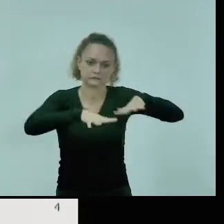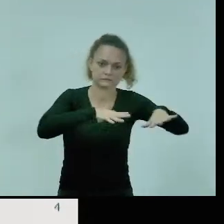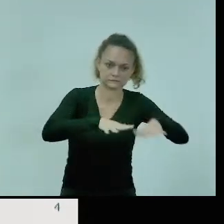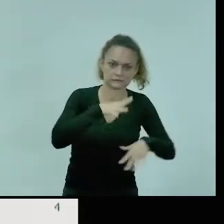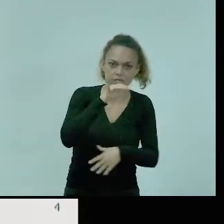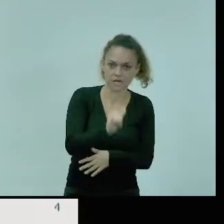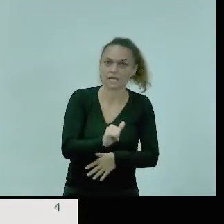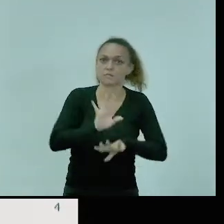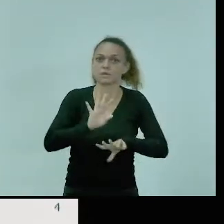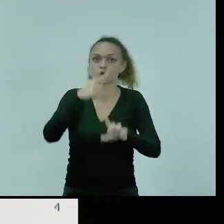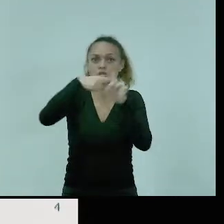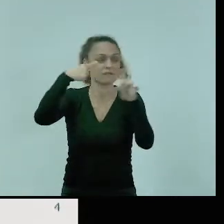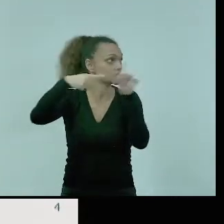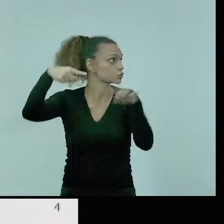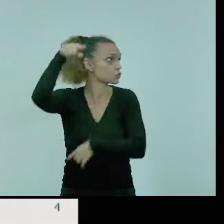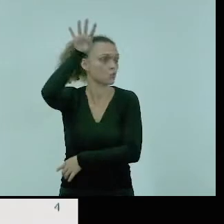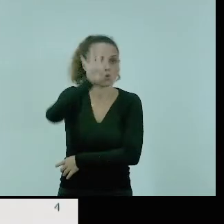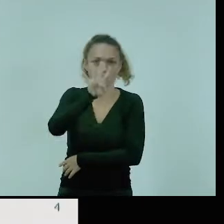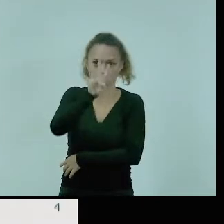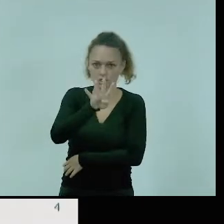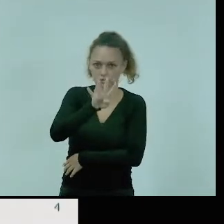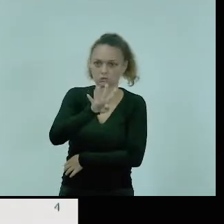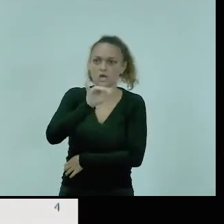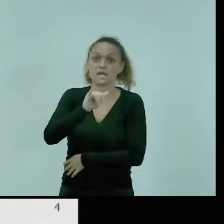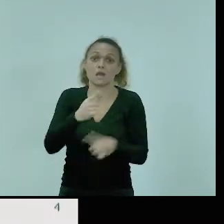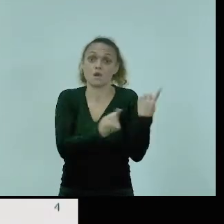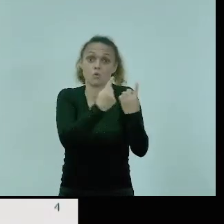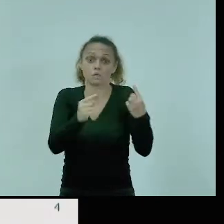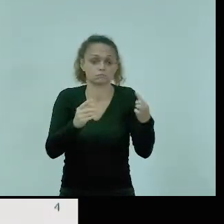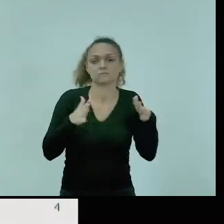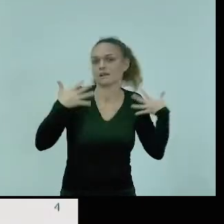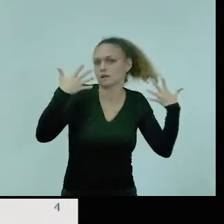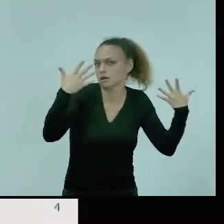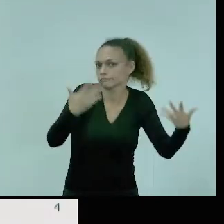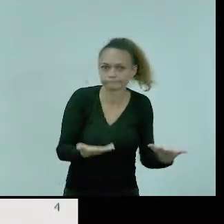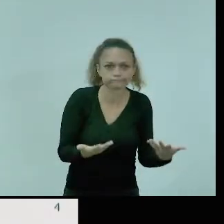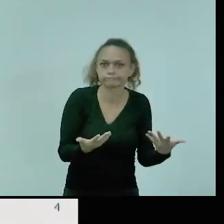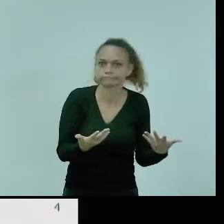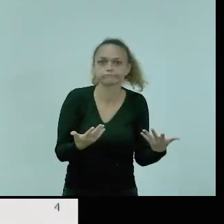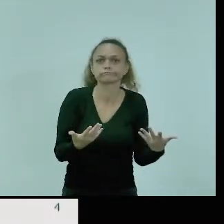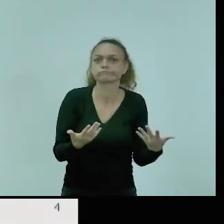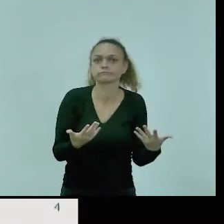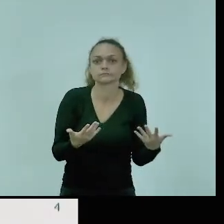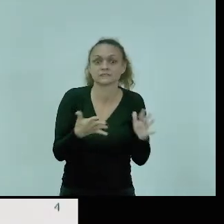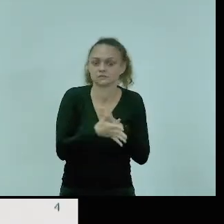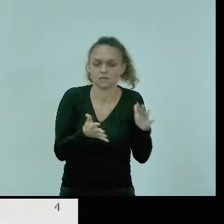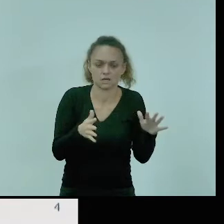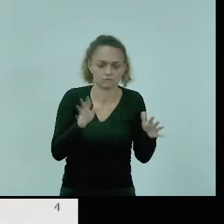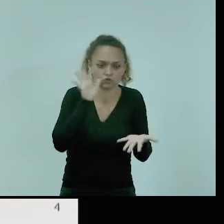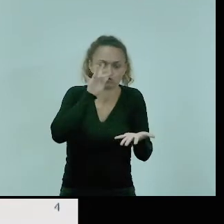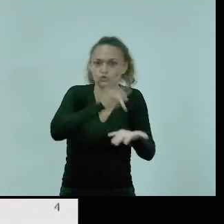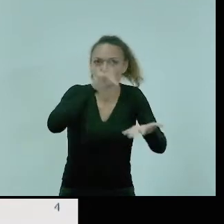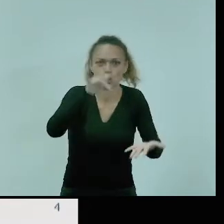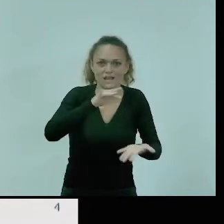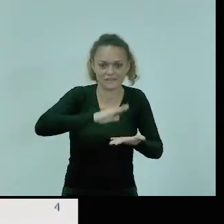en estos 4 niveles. Las tenemos algunas repentinas, que aparecen y generalmente no tenemos capacidad